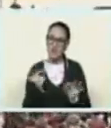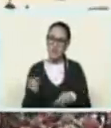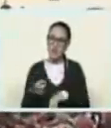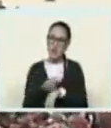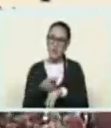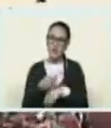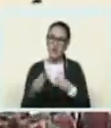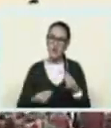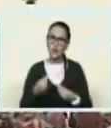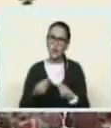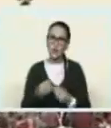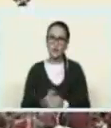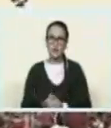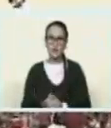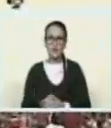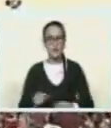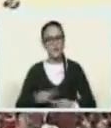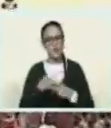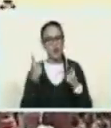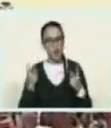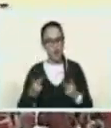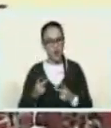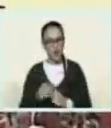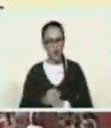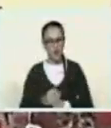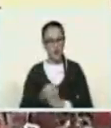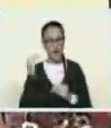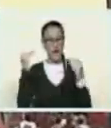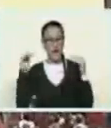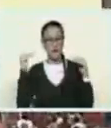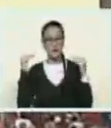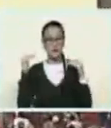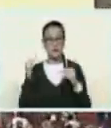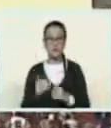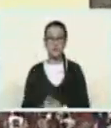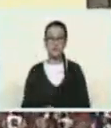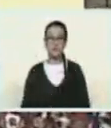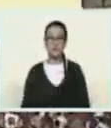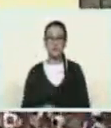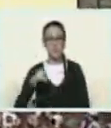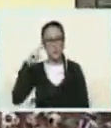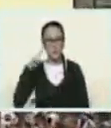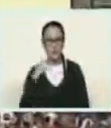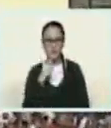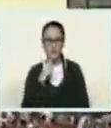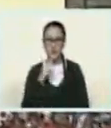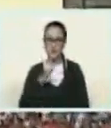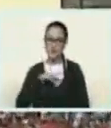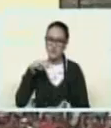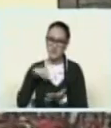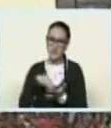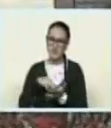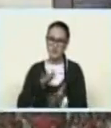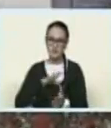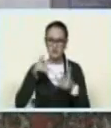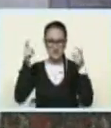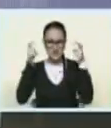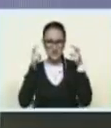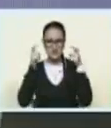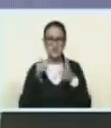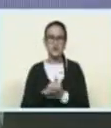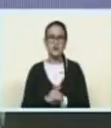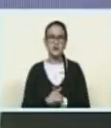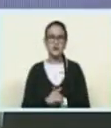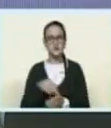de gobernar. Son unos valores, son unos principios éticos. Ser bolivariano, ser mirandino, ser chavista